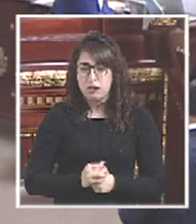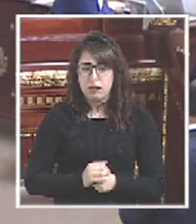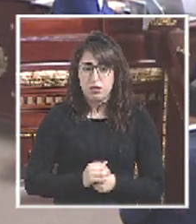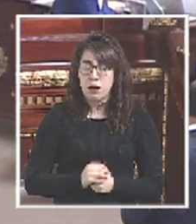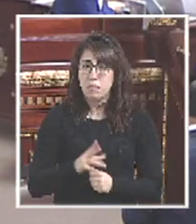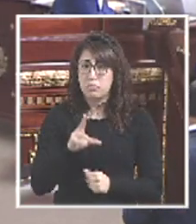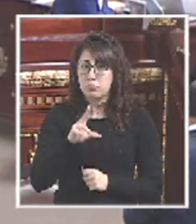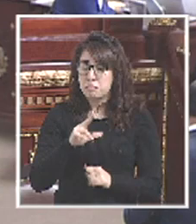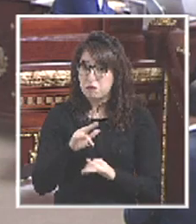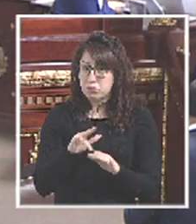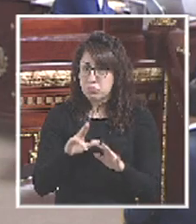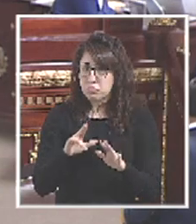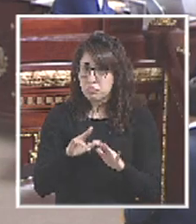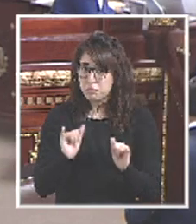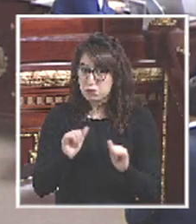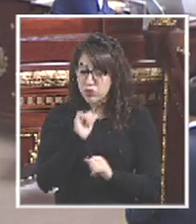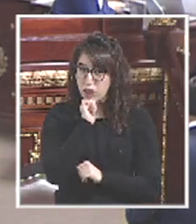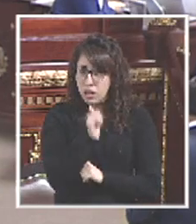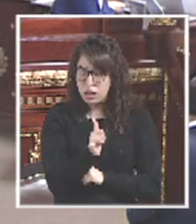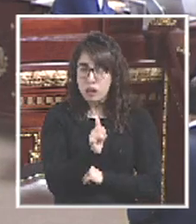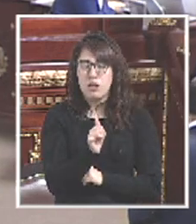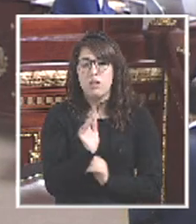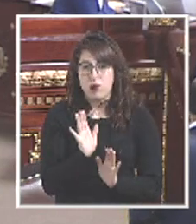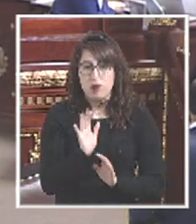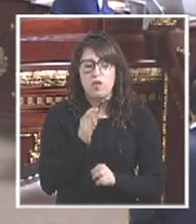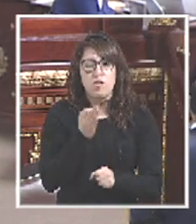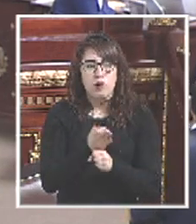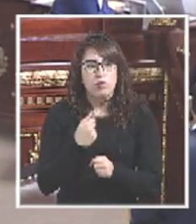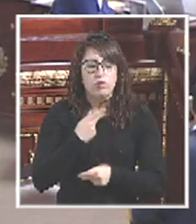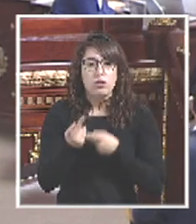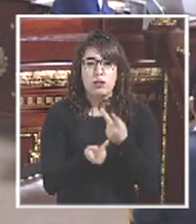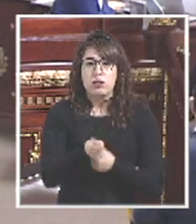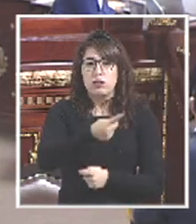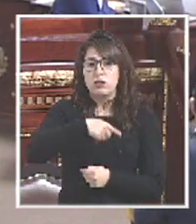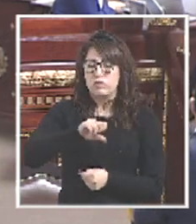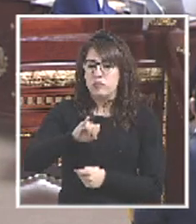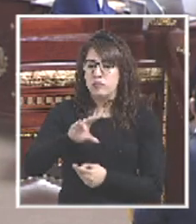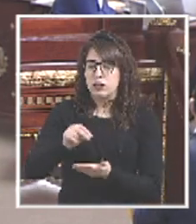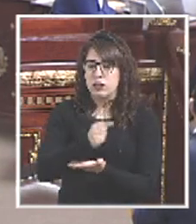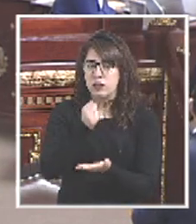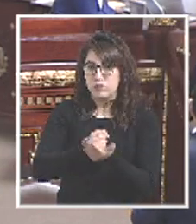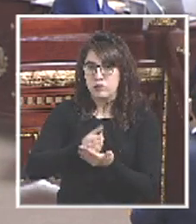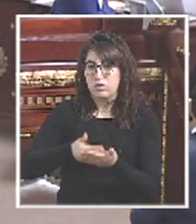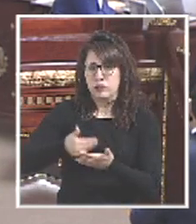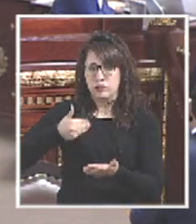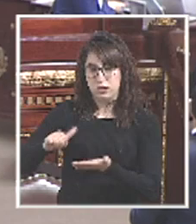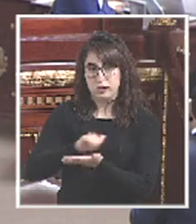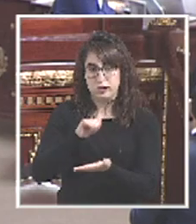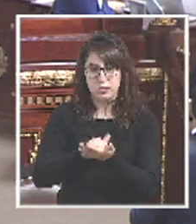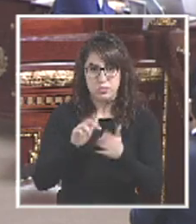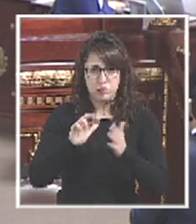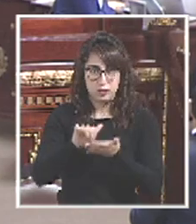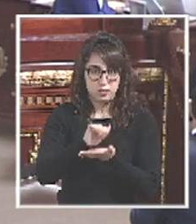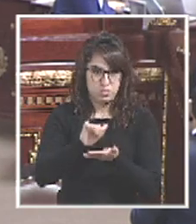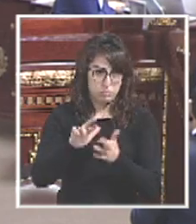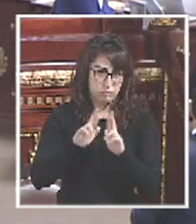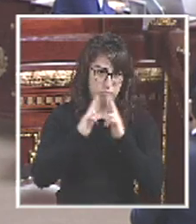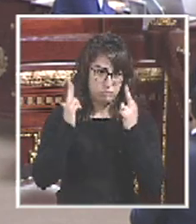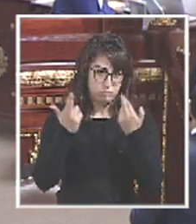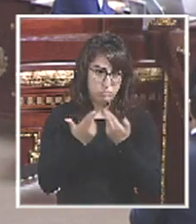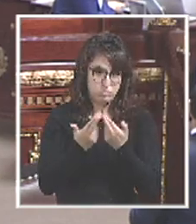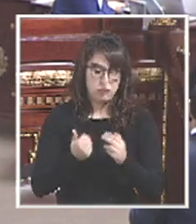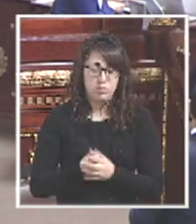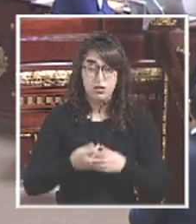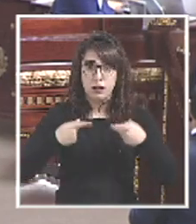No habiendo quien haga uso de la palabra en votación económica, se pregunta a la Comisión Permanente si es de aprobarse el acta de